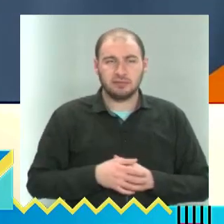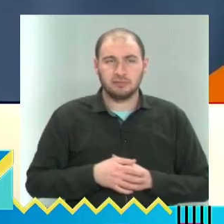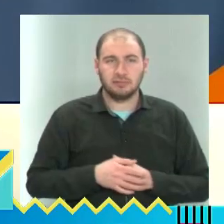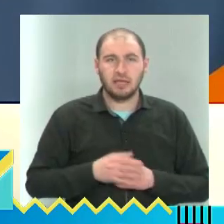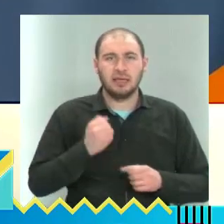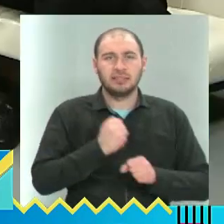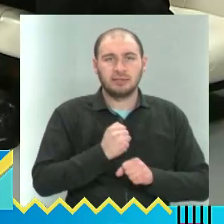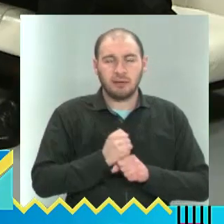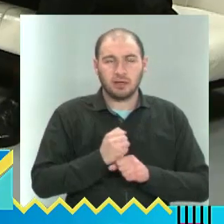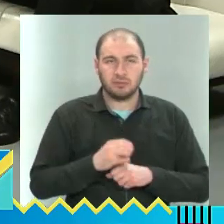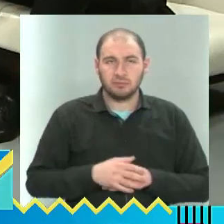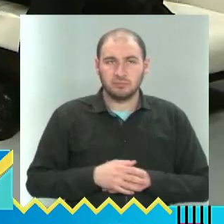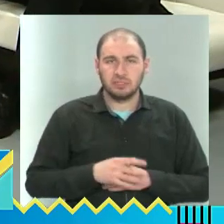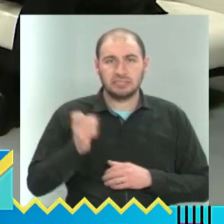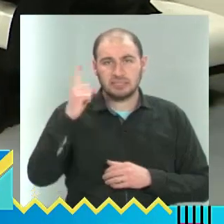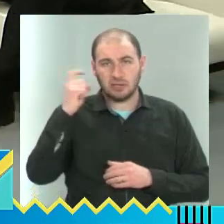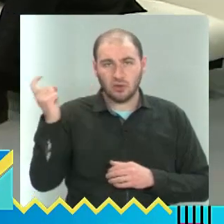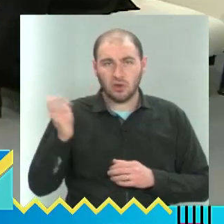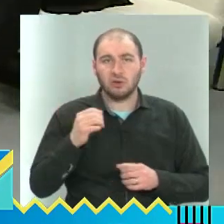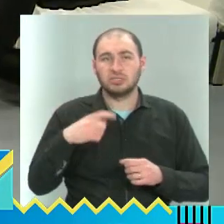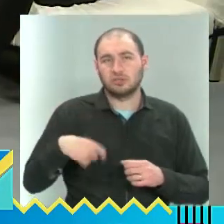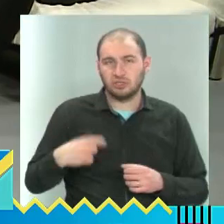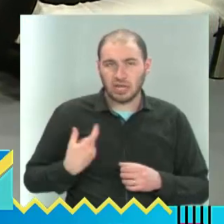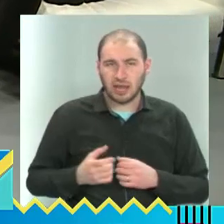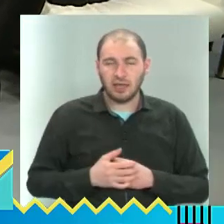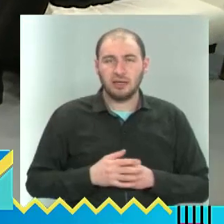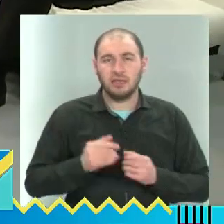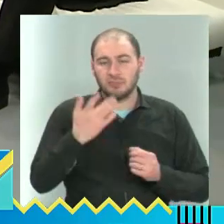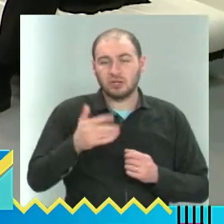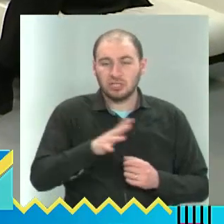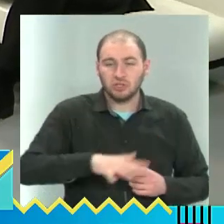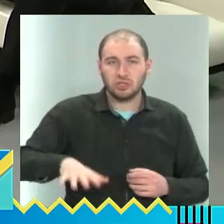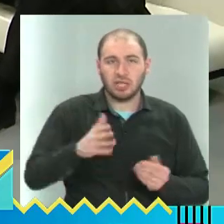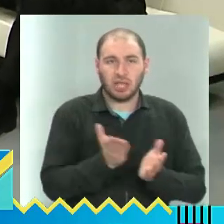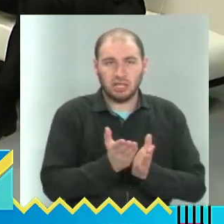un trabajo que se hace con un psicólogo, con trabajadores sociales y sociólogos que tenemos